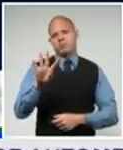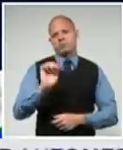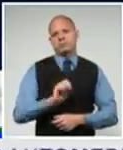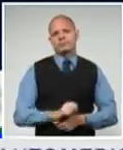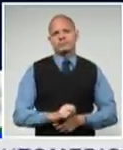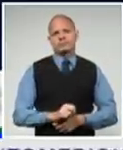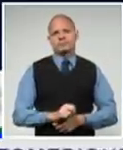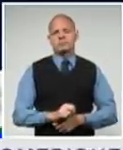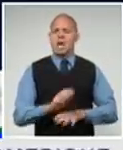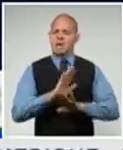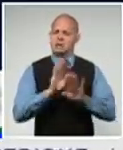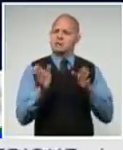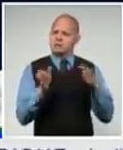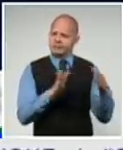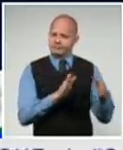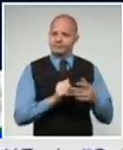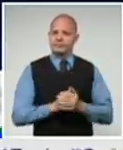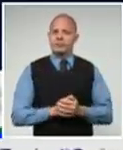ya suman